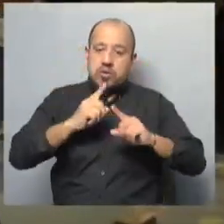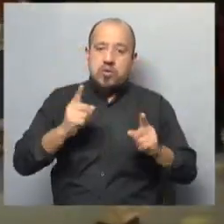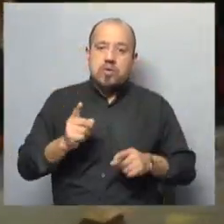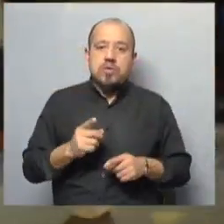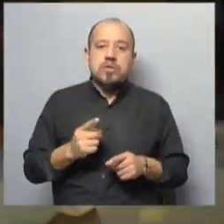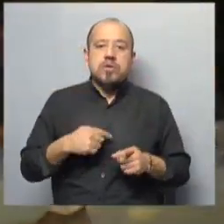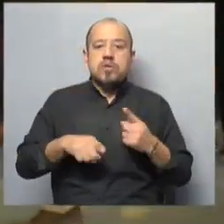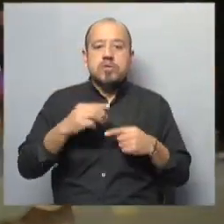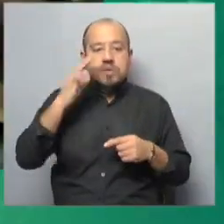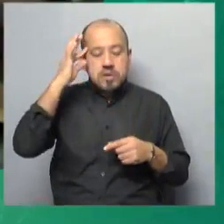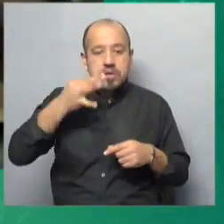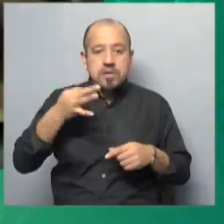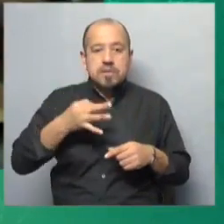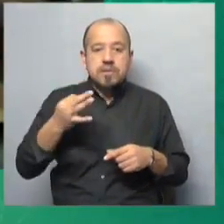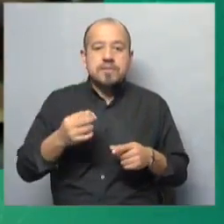digo, realmente,